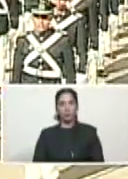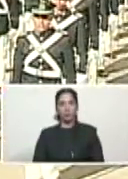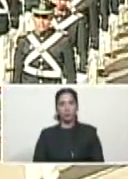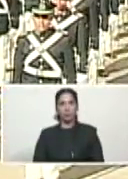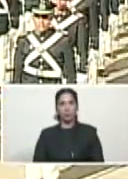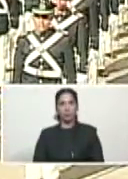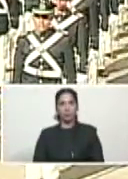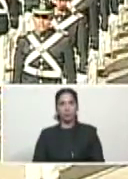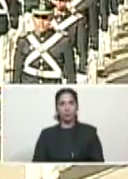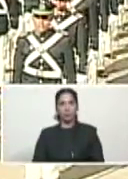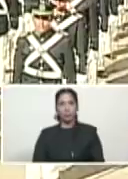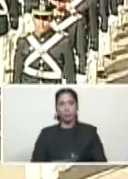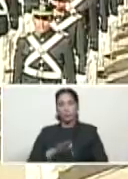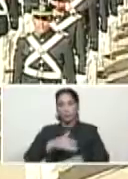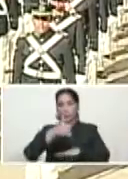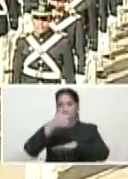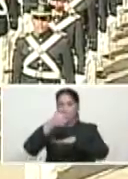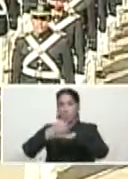querido general en jefe,